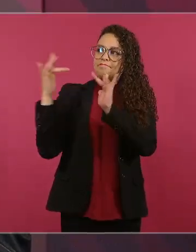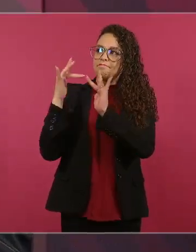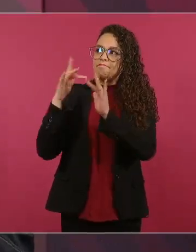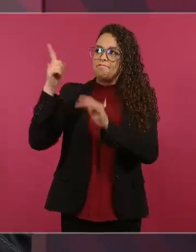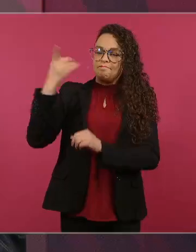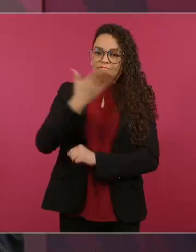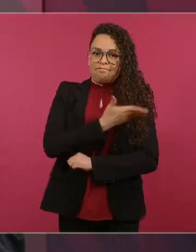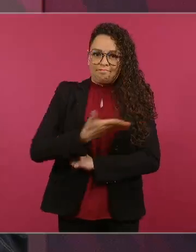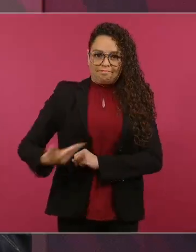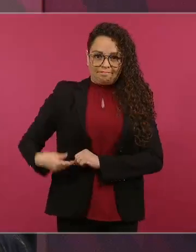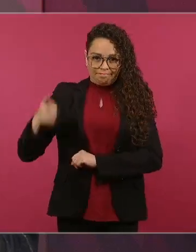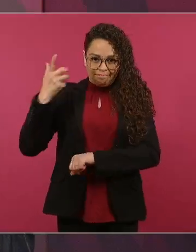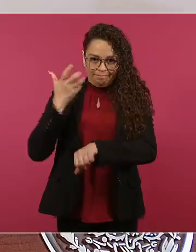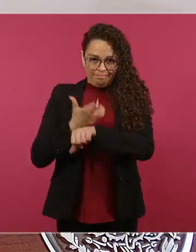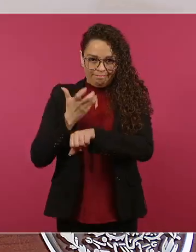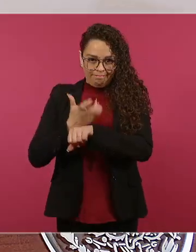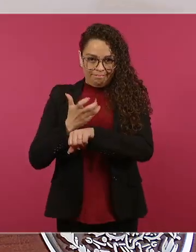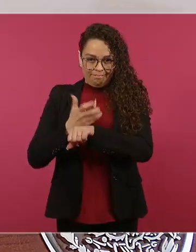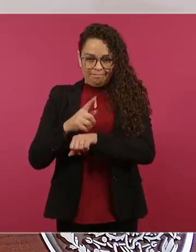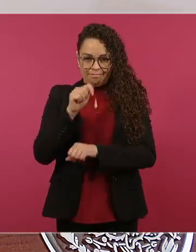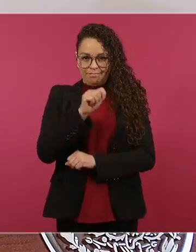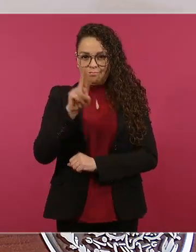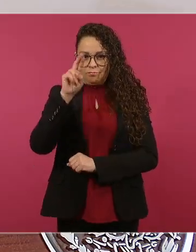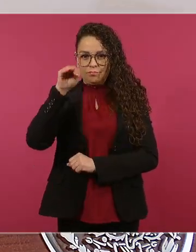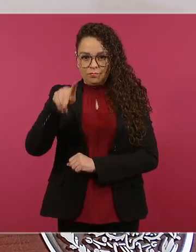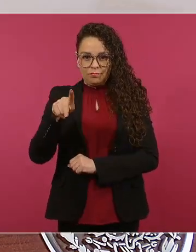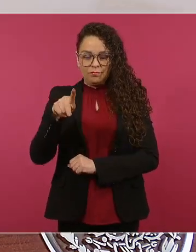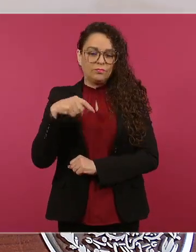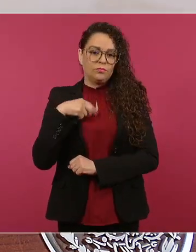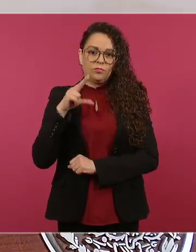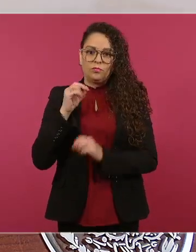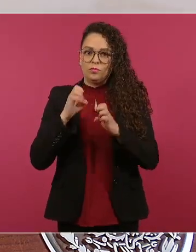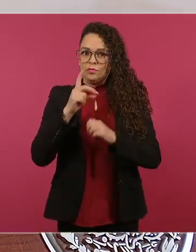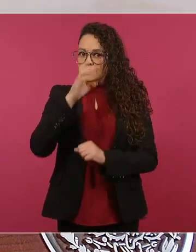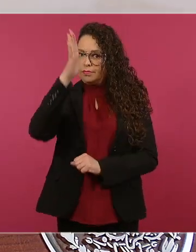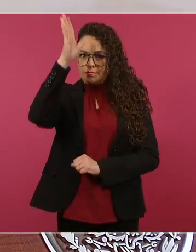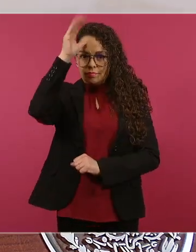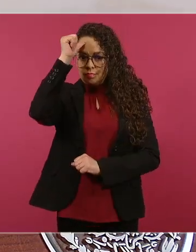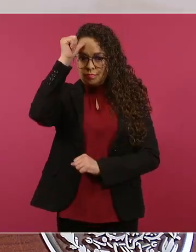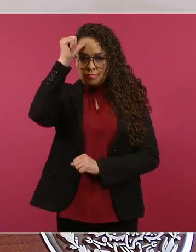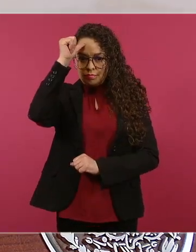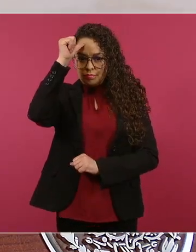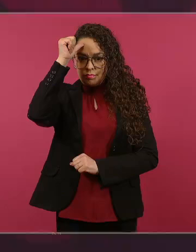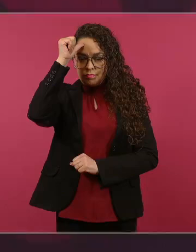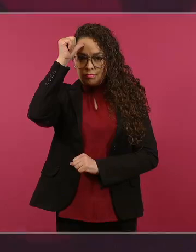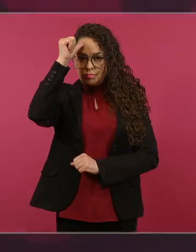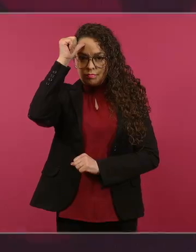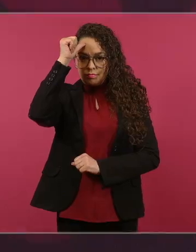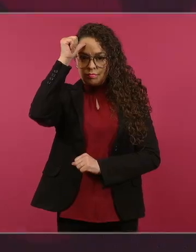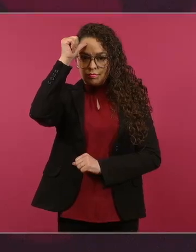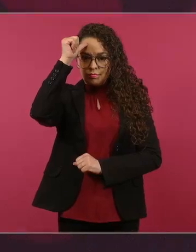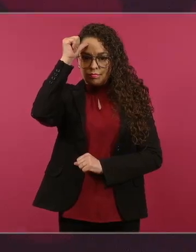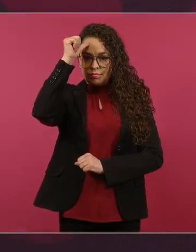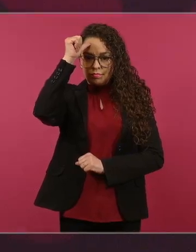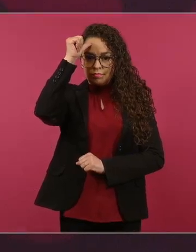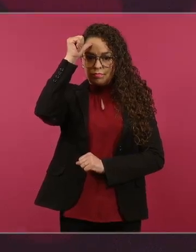acuerdo con ese procedimiento. Nos avisaron 5 minutos